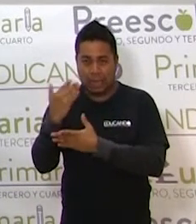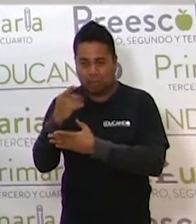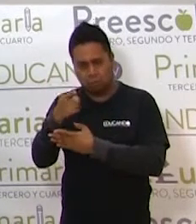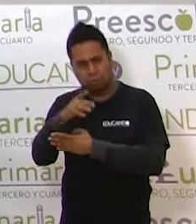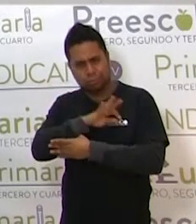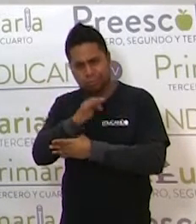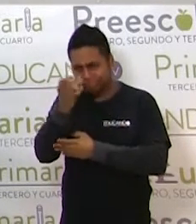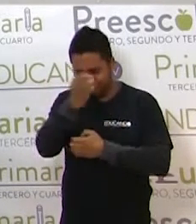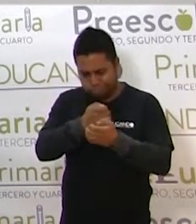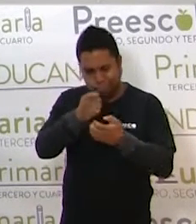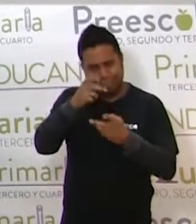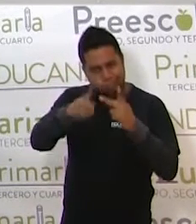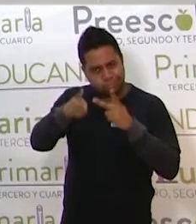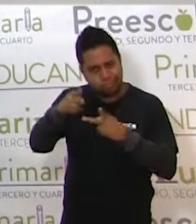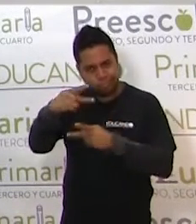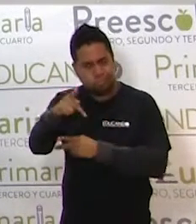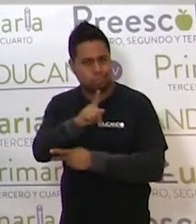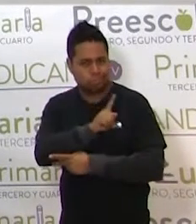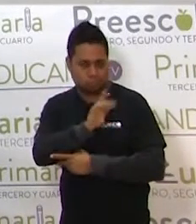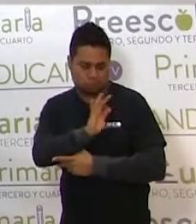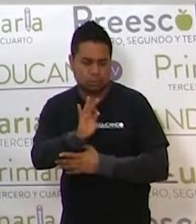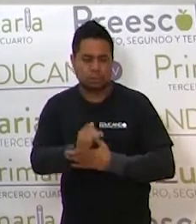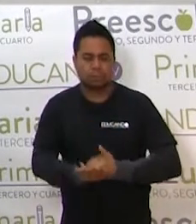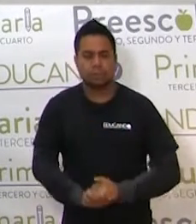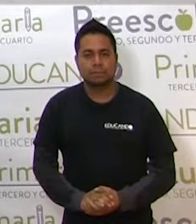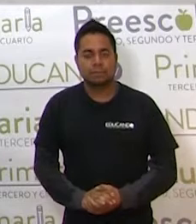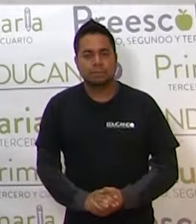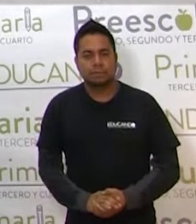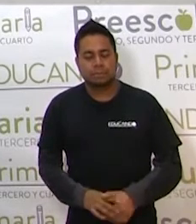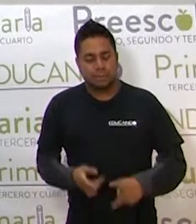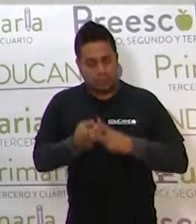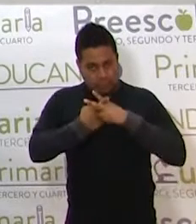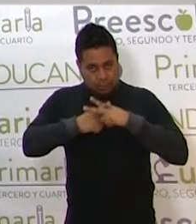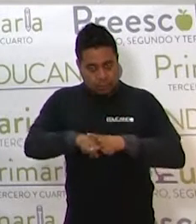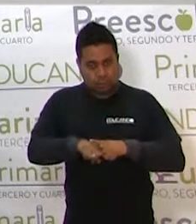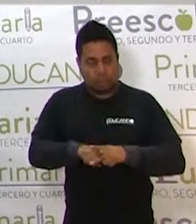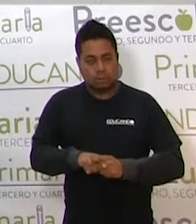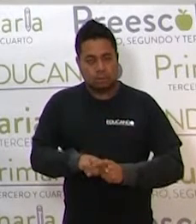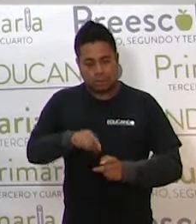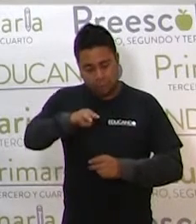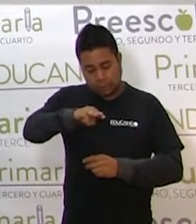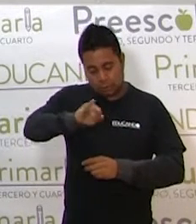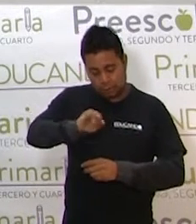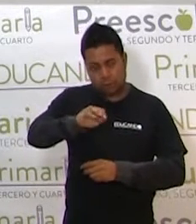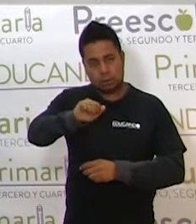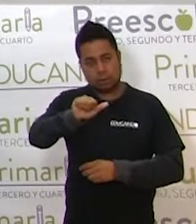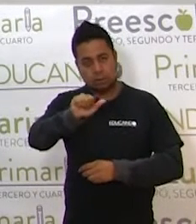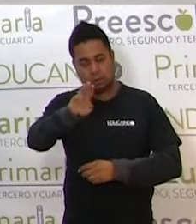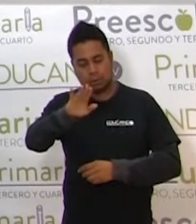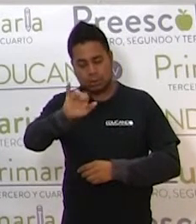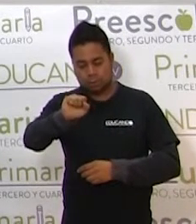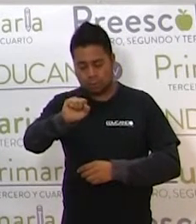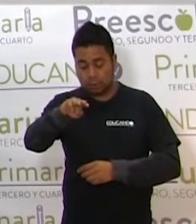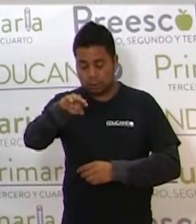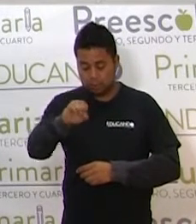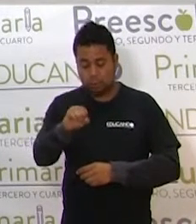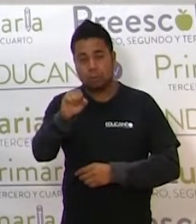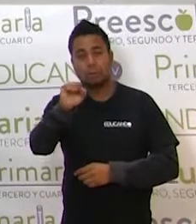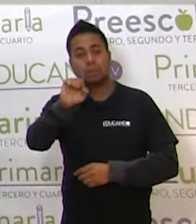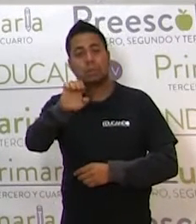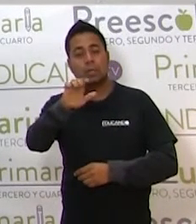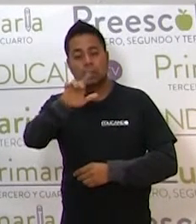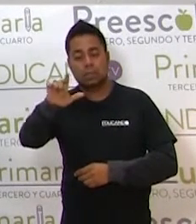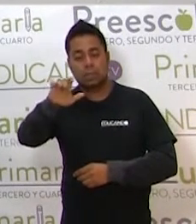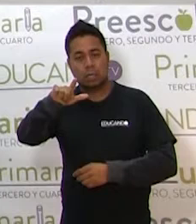haciéndolo tú mismo vamos a iniciar mi abismo se llenó de su mirada